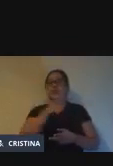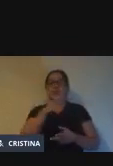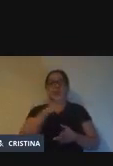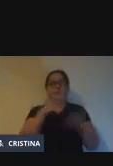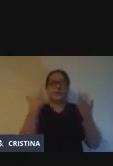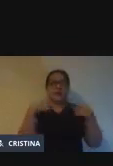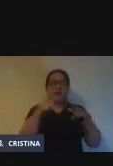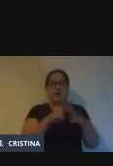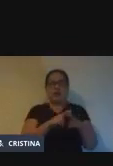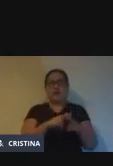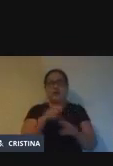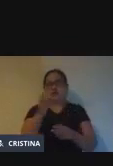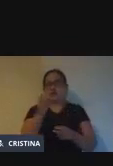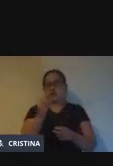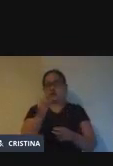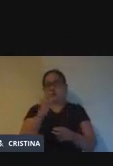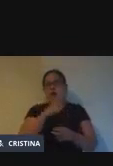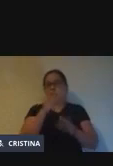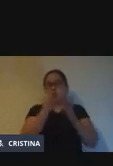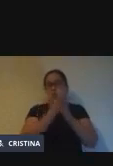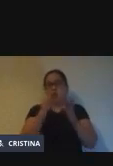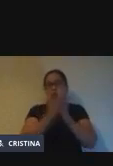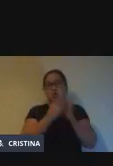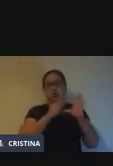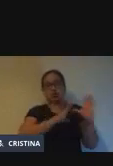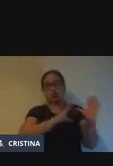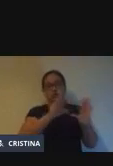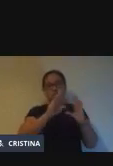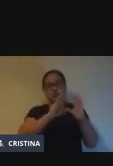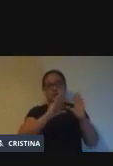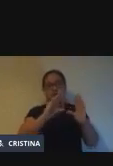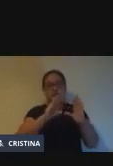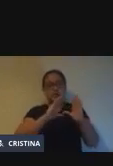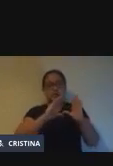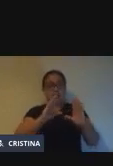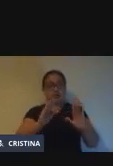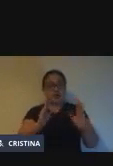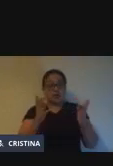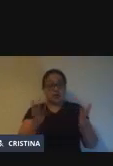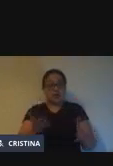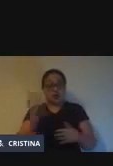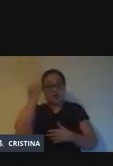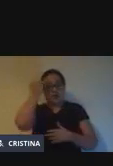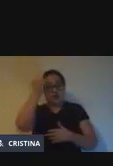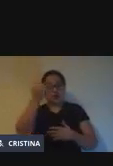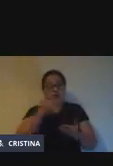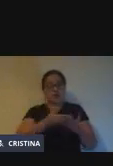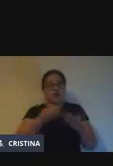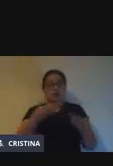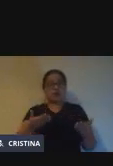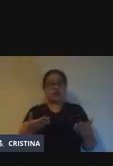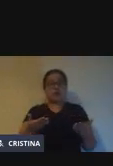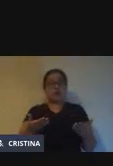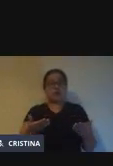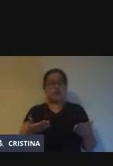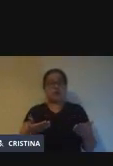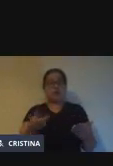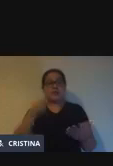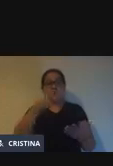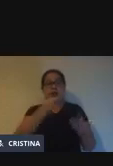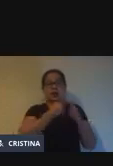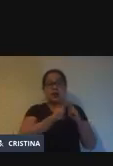catedráticos, los propios maestros, ¿no? Que están trabajando con este tema, entonces empiezan con una